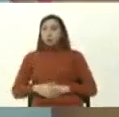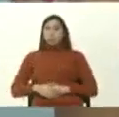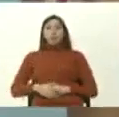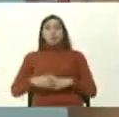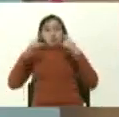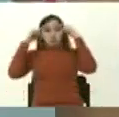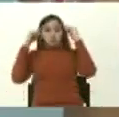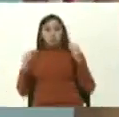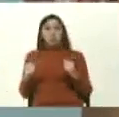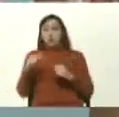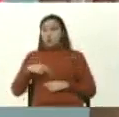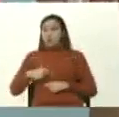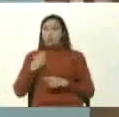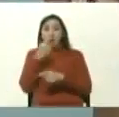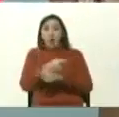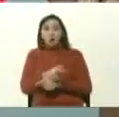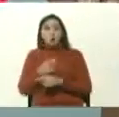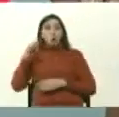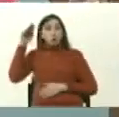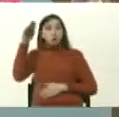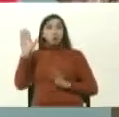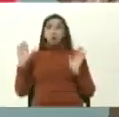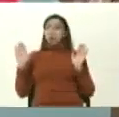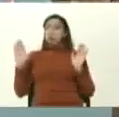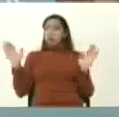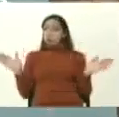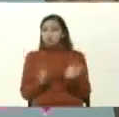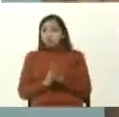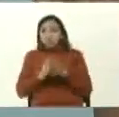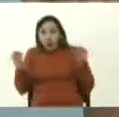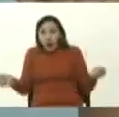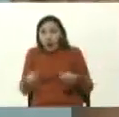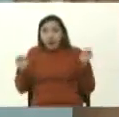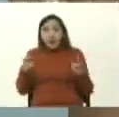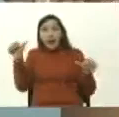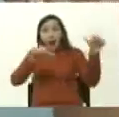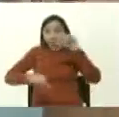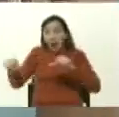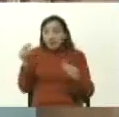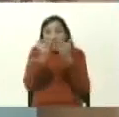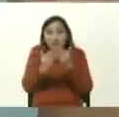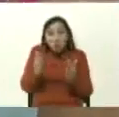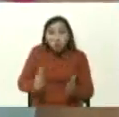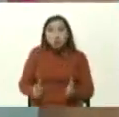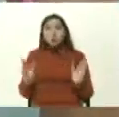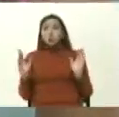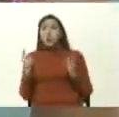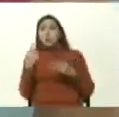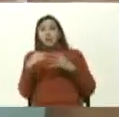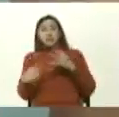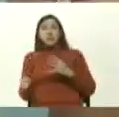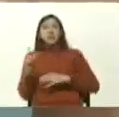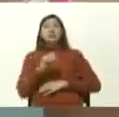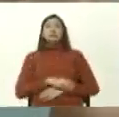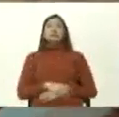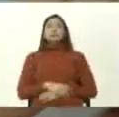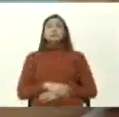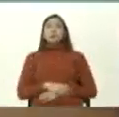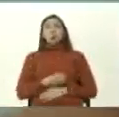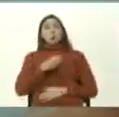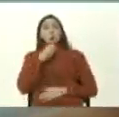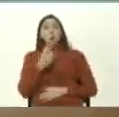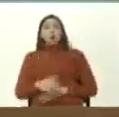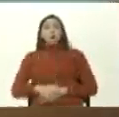saldrán de este laboratorio? ¿Cuántos se van a animar a estudiar la carrera de química, de física, de biología? Bueno, vamos a